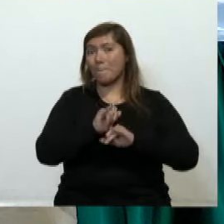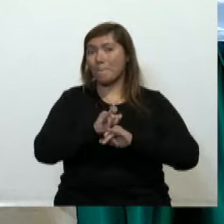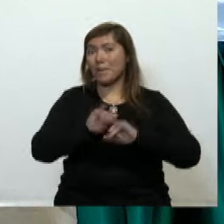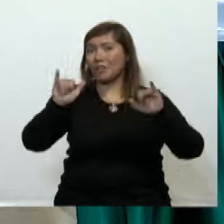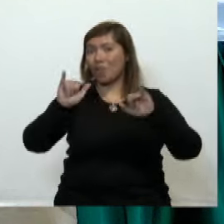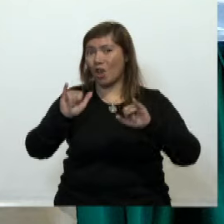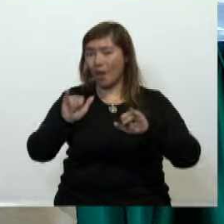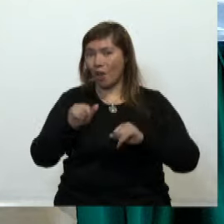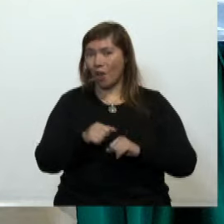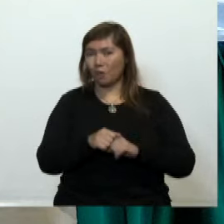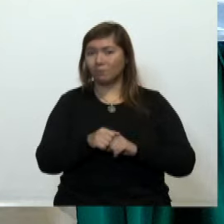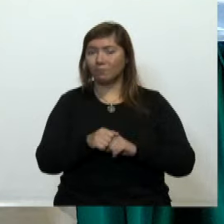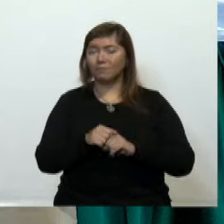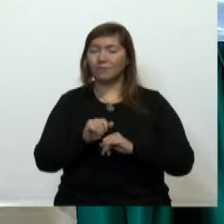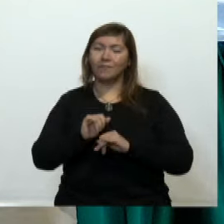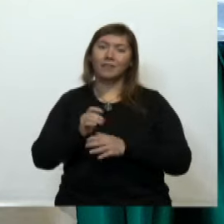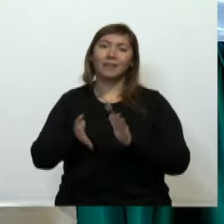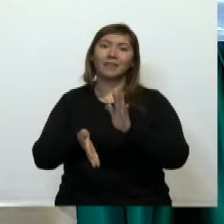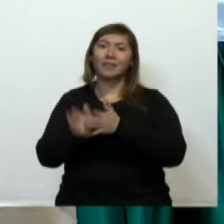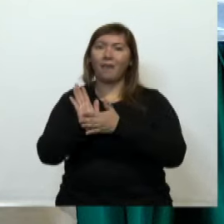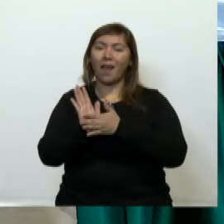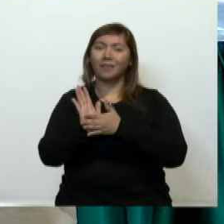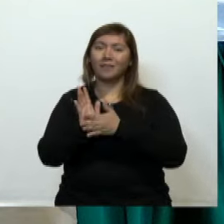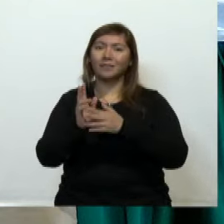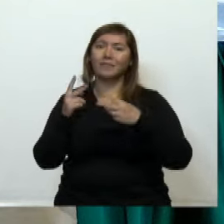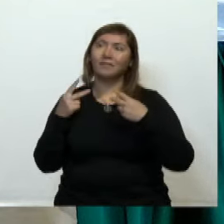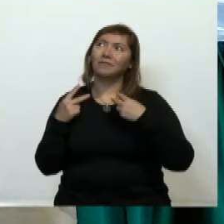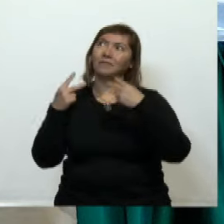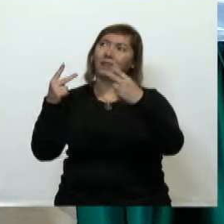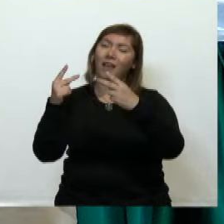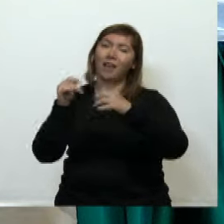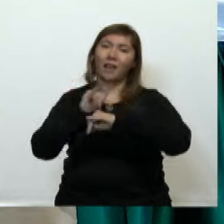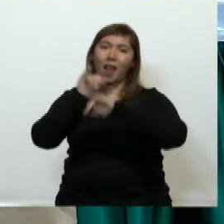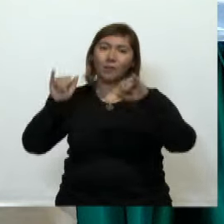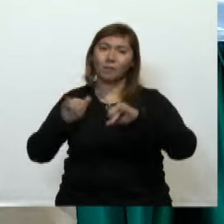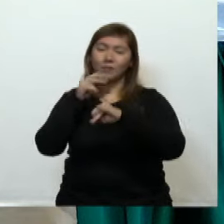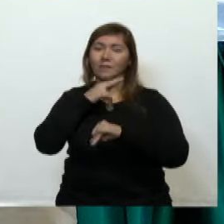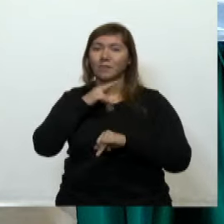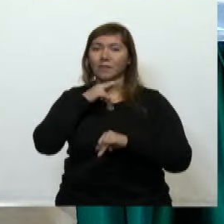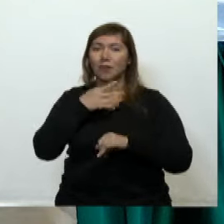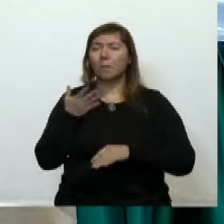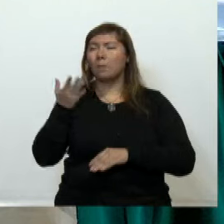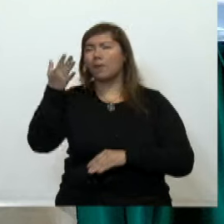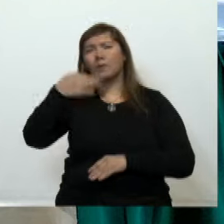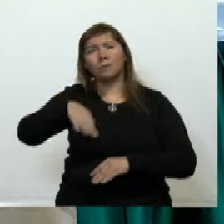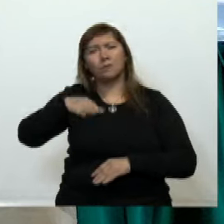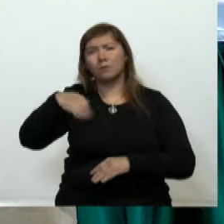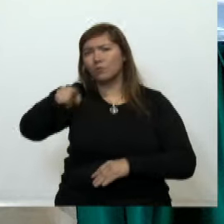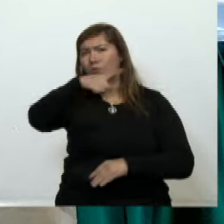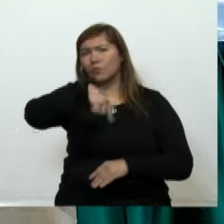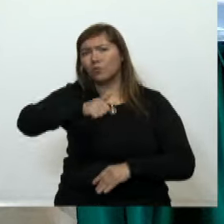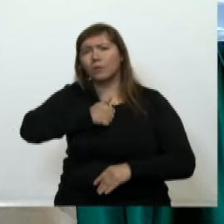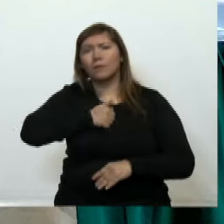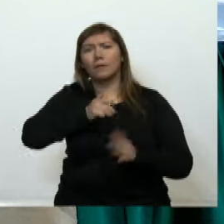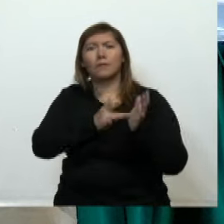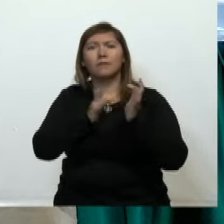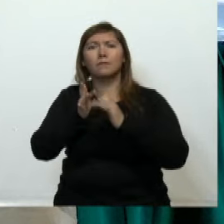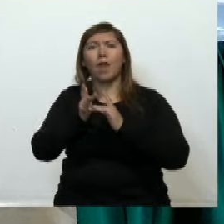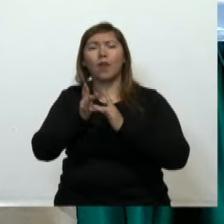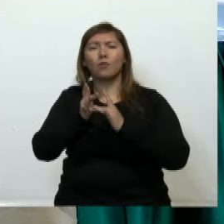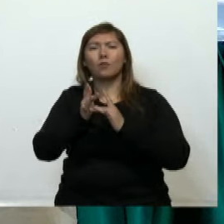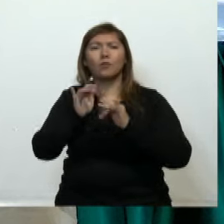el Evangelio. Pedimos especialmente para que seamos todos nosotros cristianos misioneros. No nos